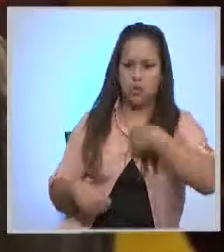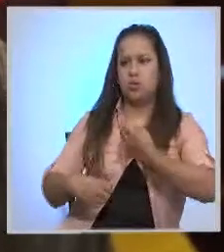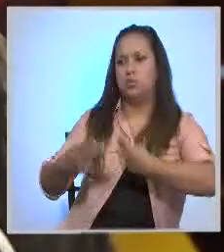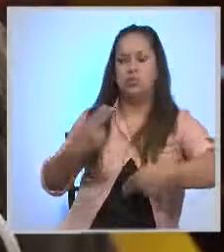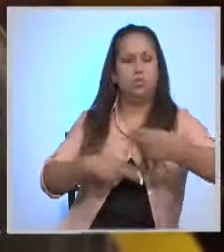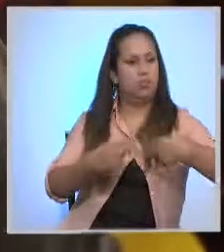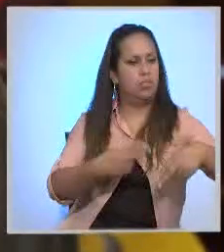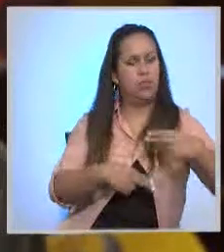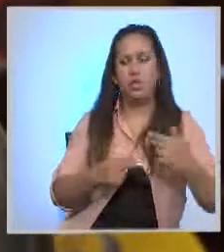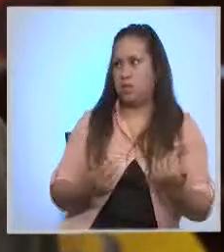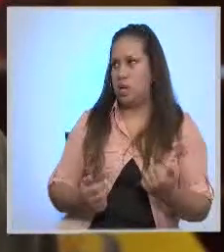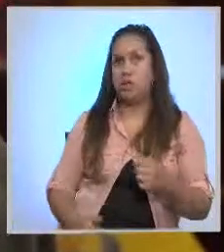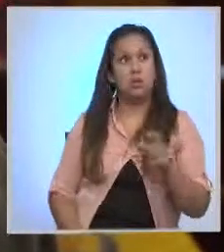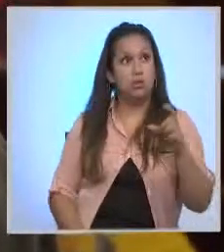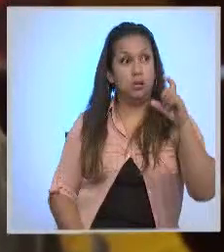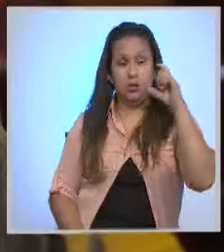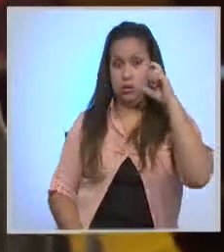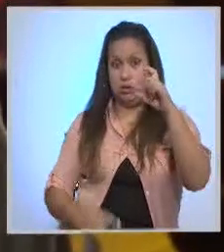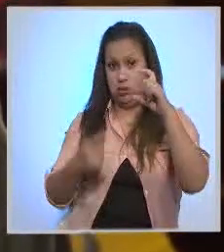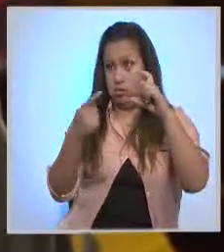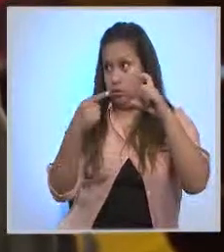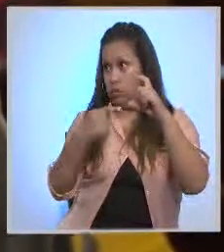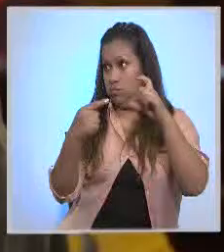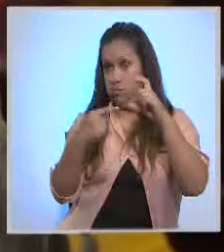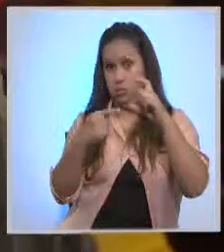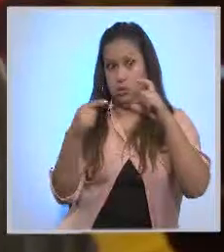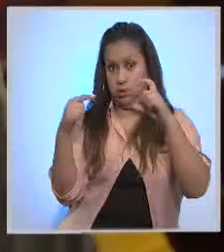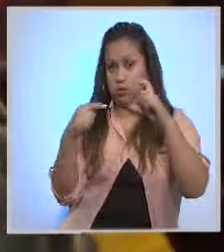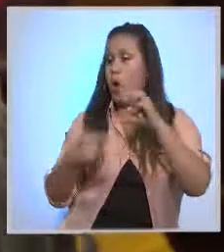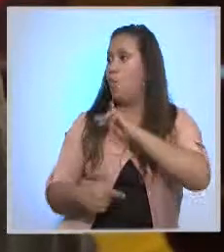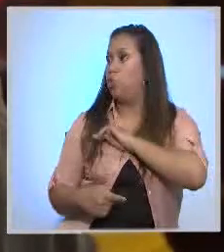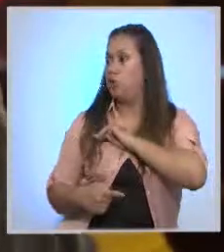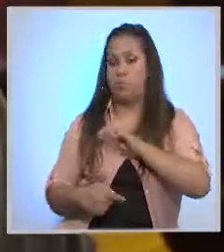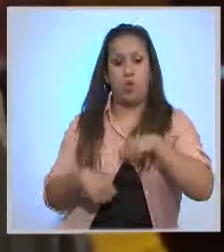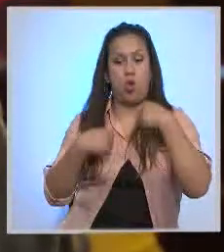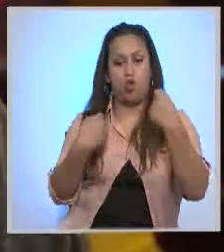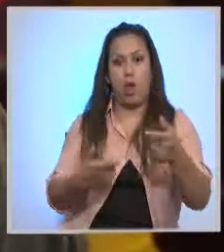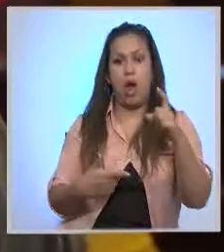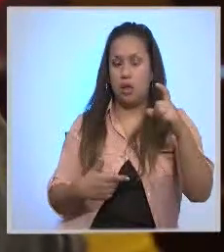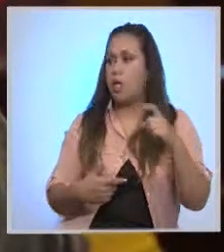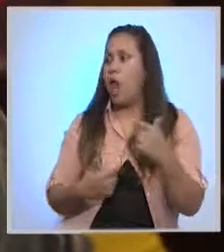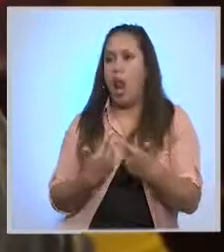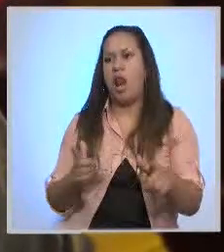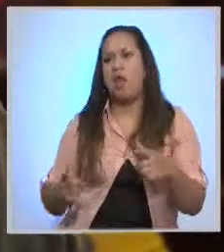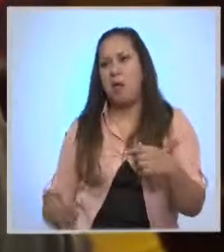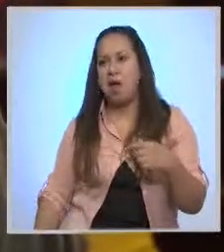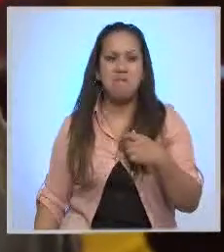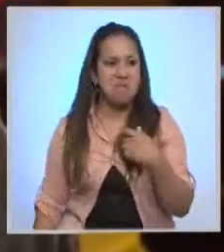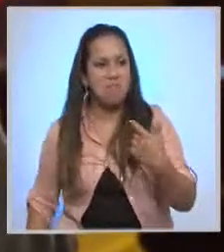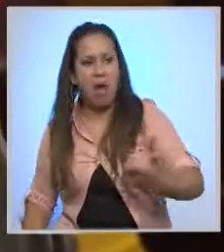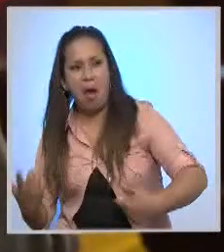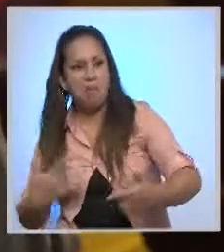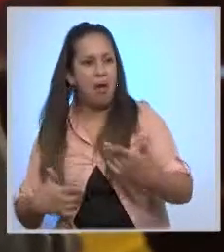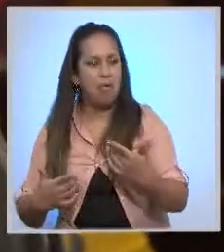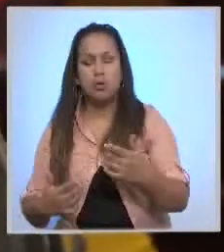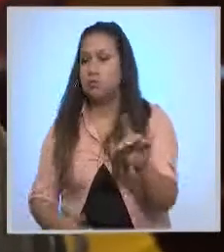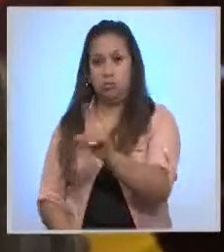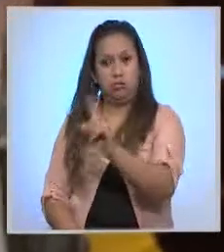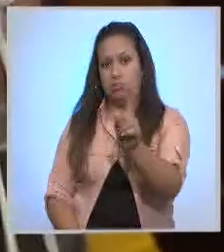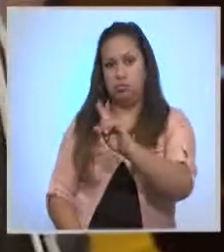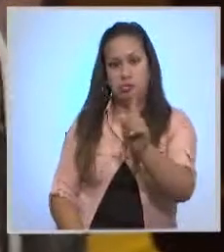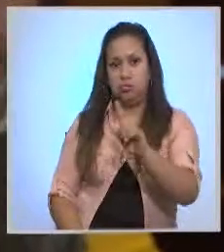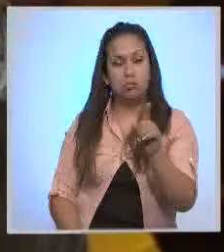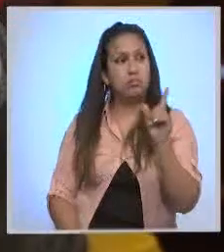policía metropolitana solicite si es que no tienen esto no podrán ejercer la actividad peor ingresar en el interior de los perímetros que están